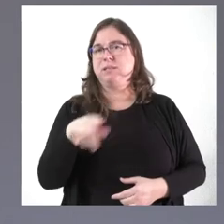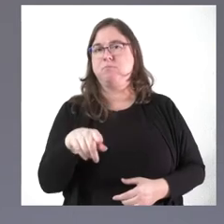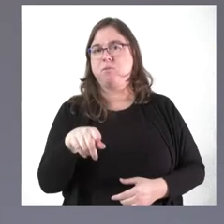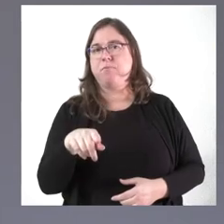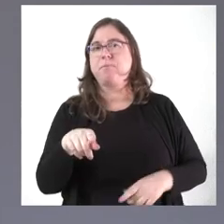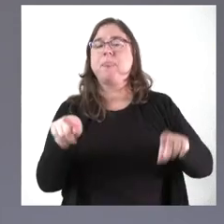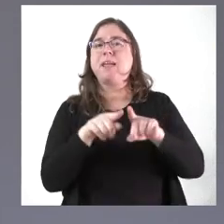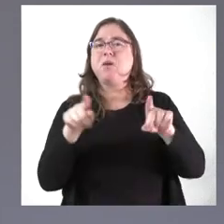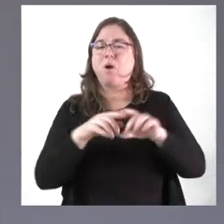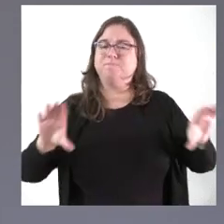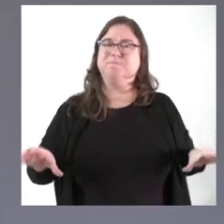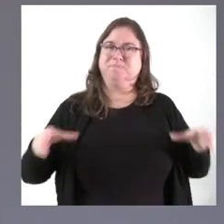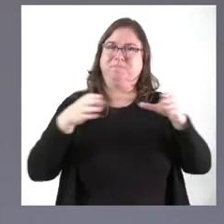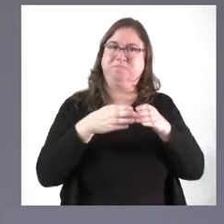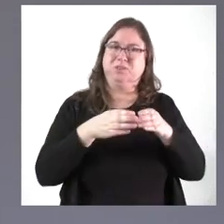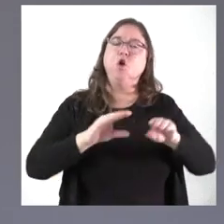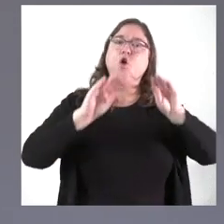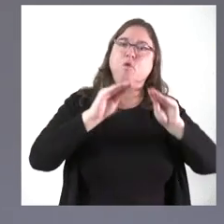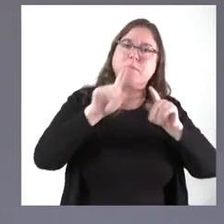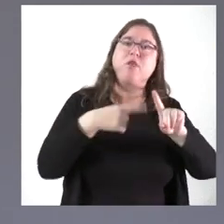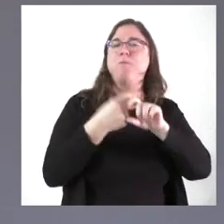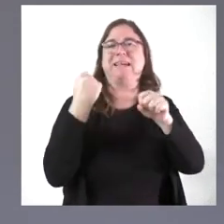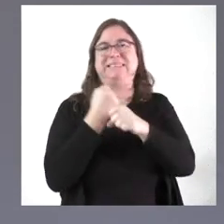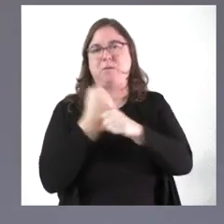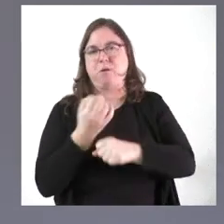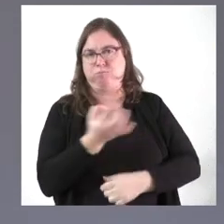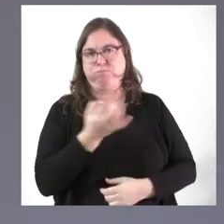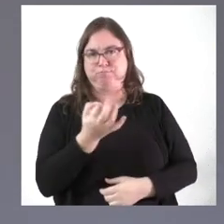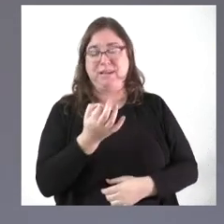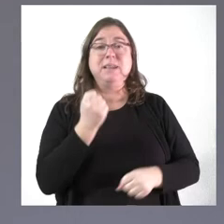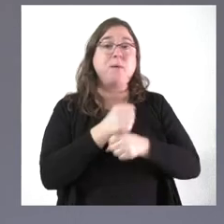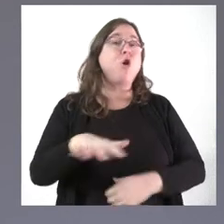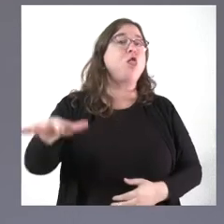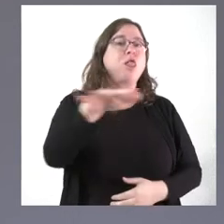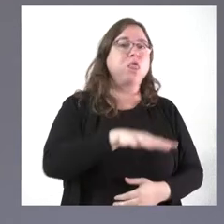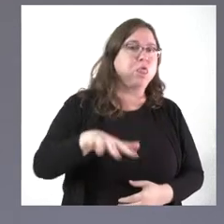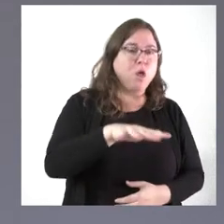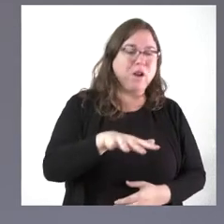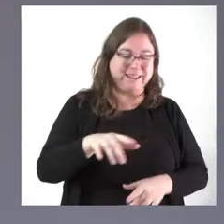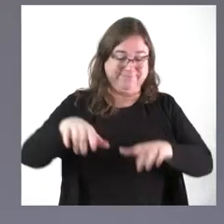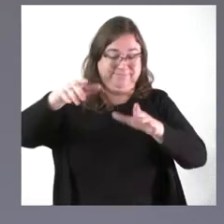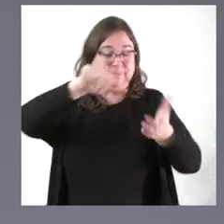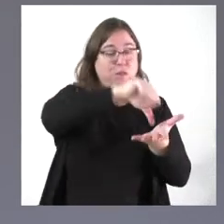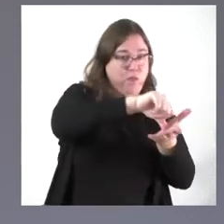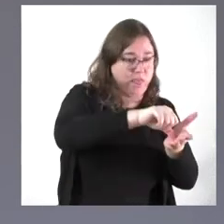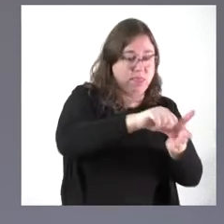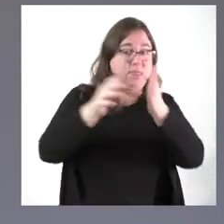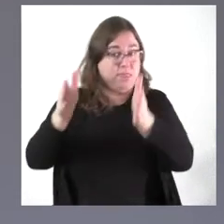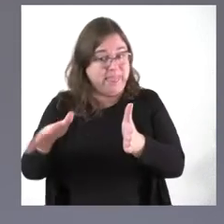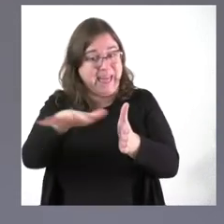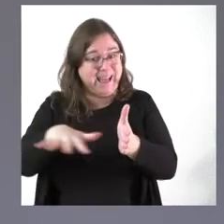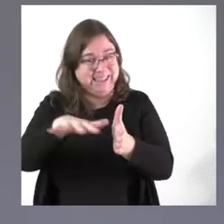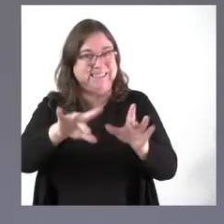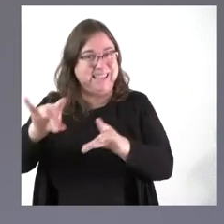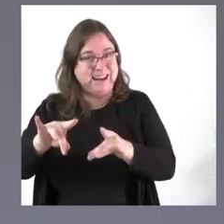estas de estas cuadrillas que nos formación solo son trabajos efectivos en esa zona de interfaz donde está también las otras cuadrillas